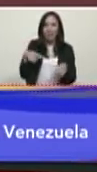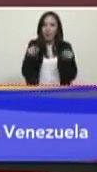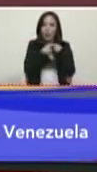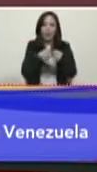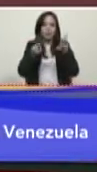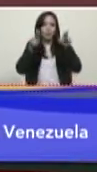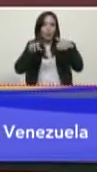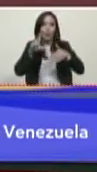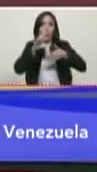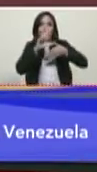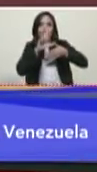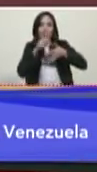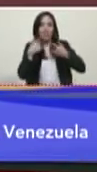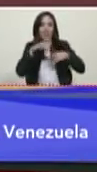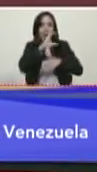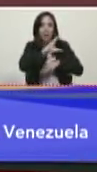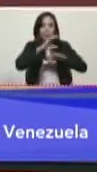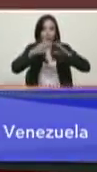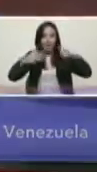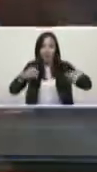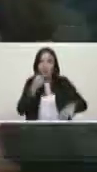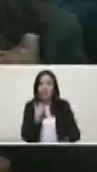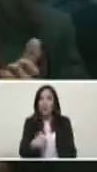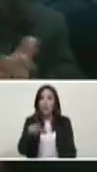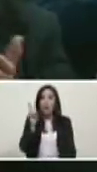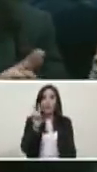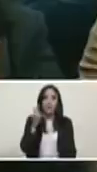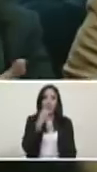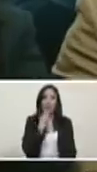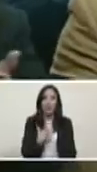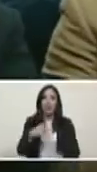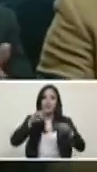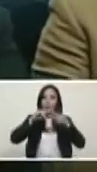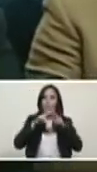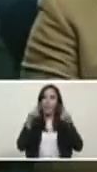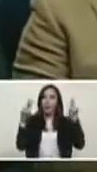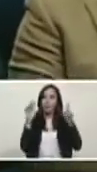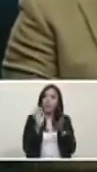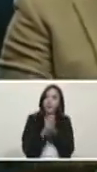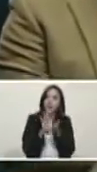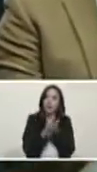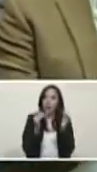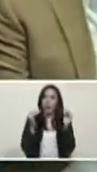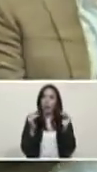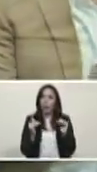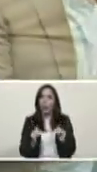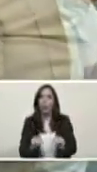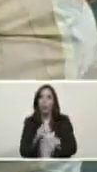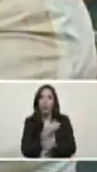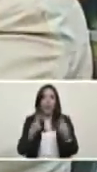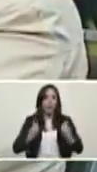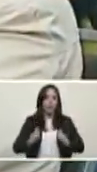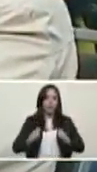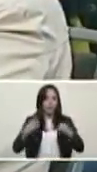latina y el caribe venezuela bella venezuela en paz el vivir viviendo